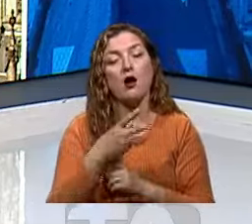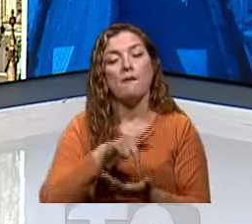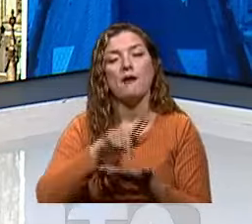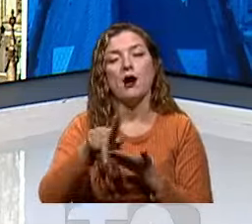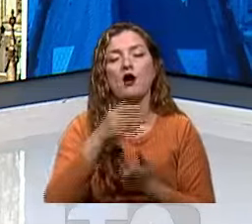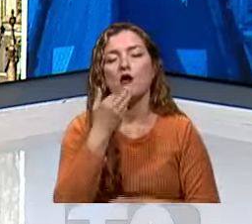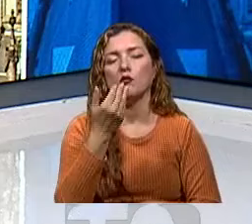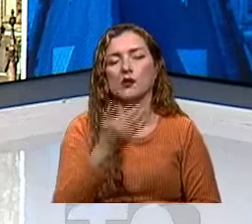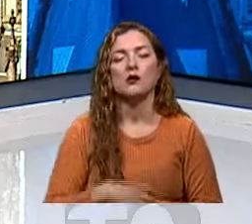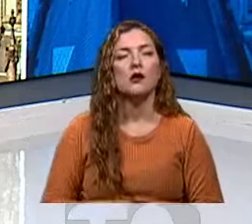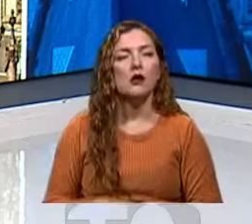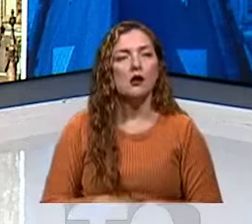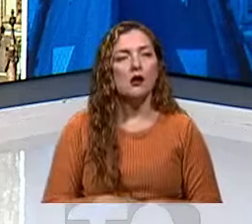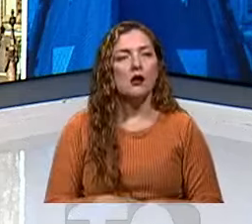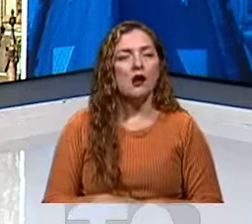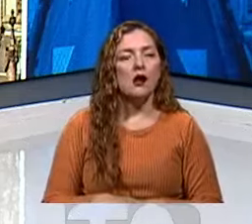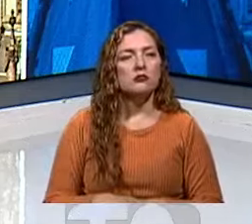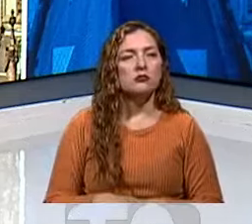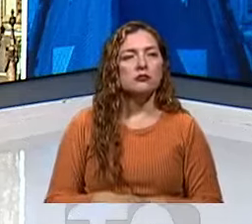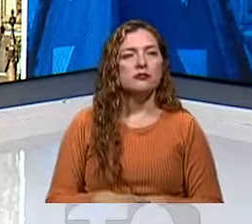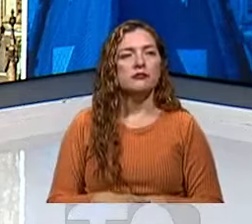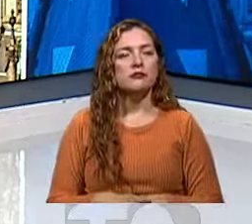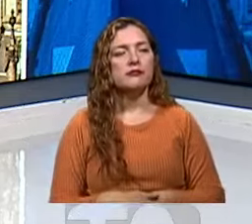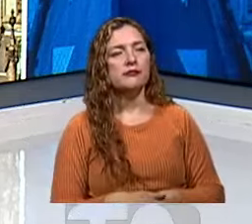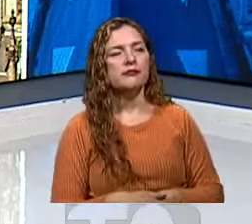Stephanie, ¿cómo estás? Cuéntanos, por favor.